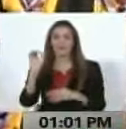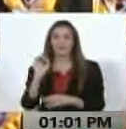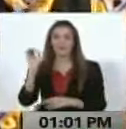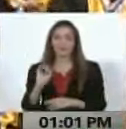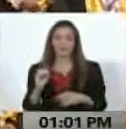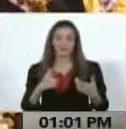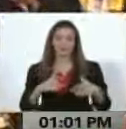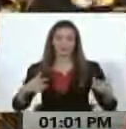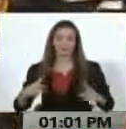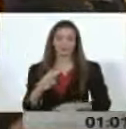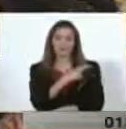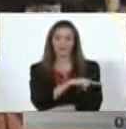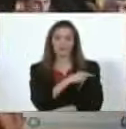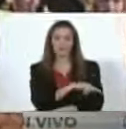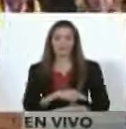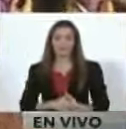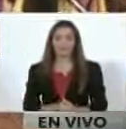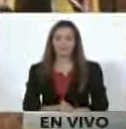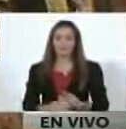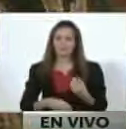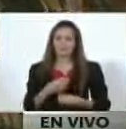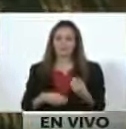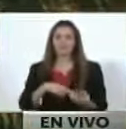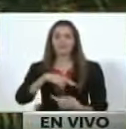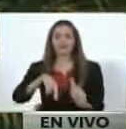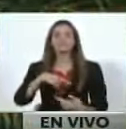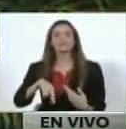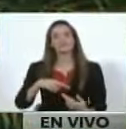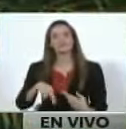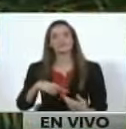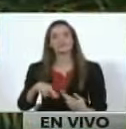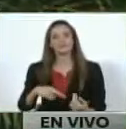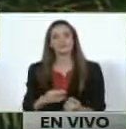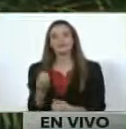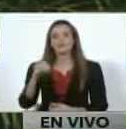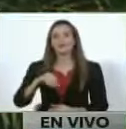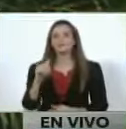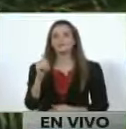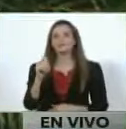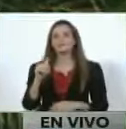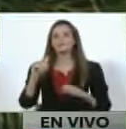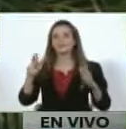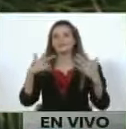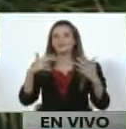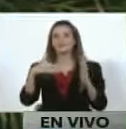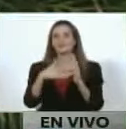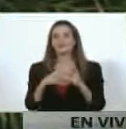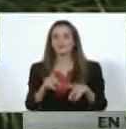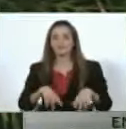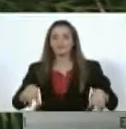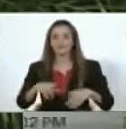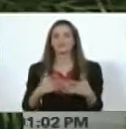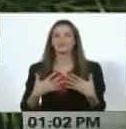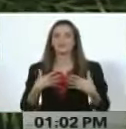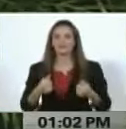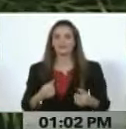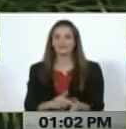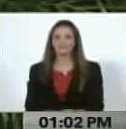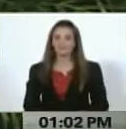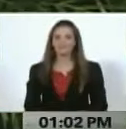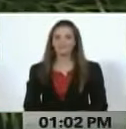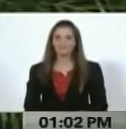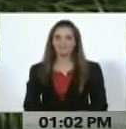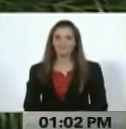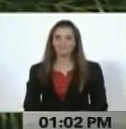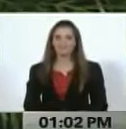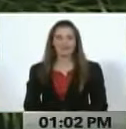339%. Se han creado en revolución más de 18.000 establecimientos de salud. Eso no